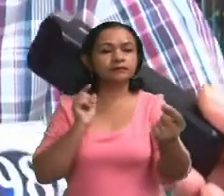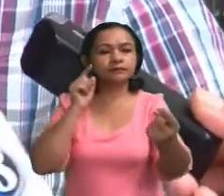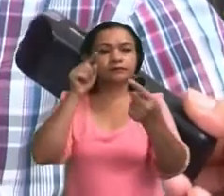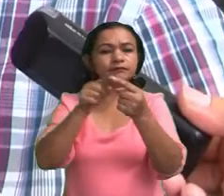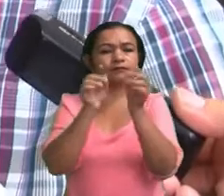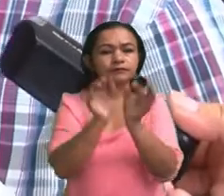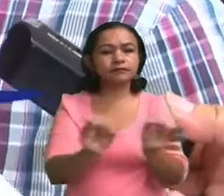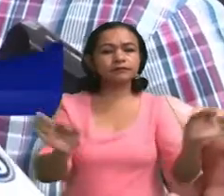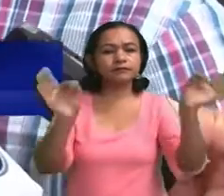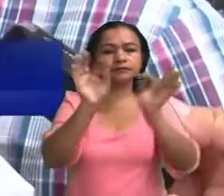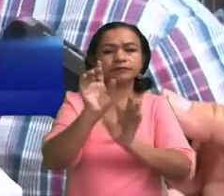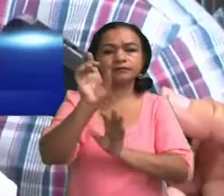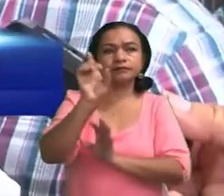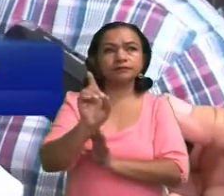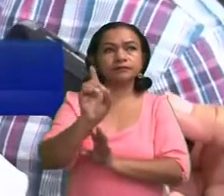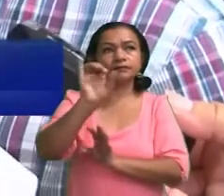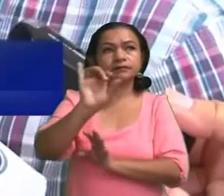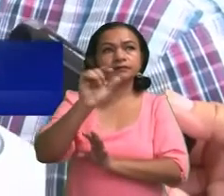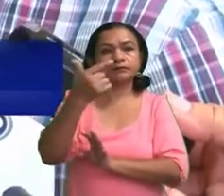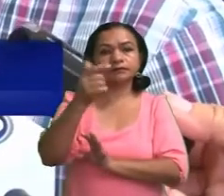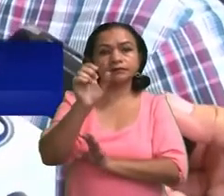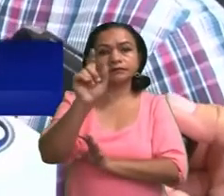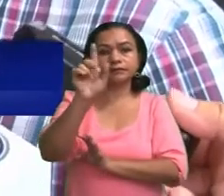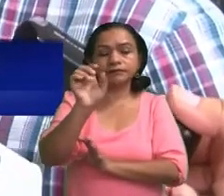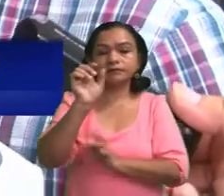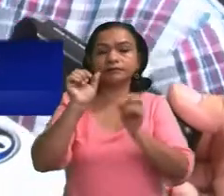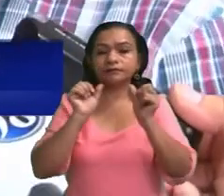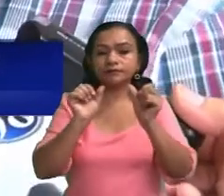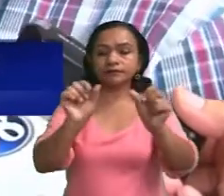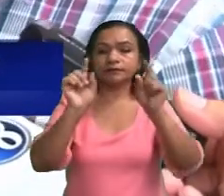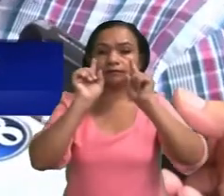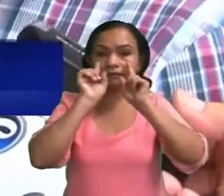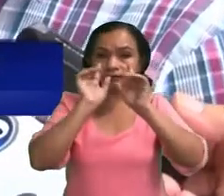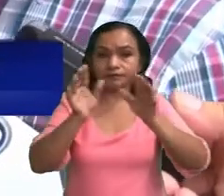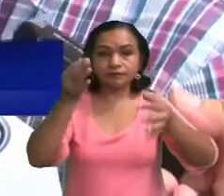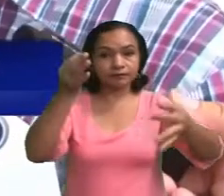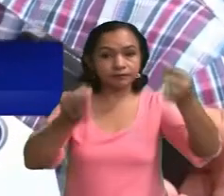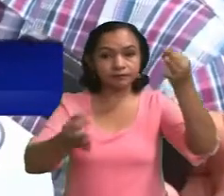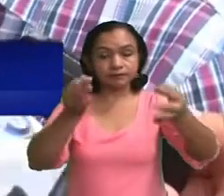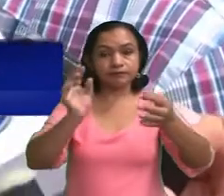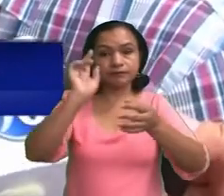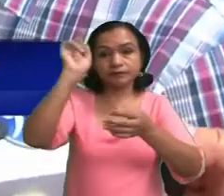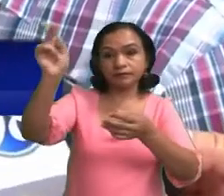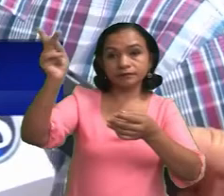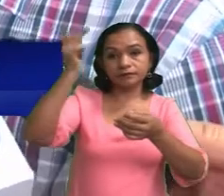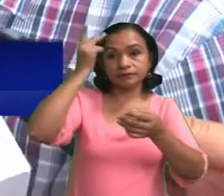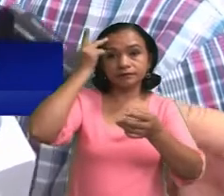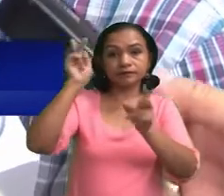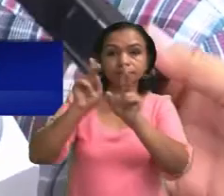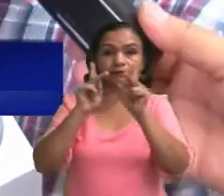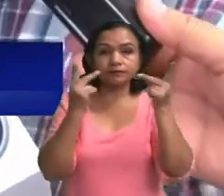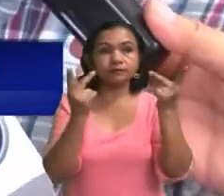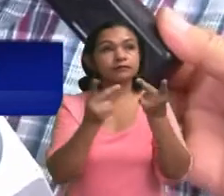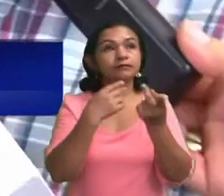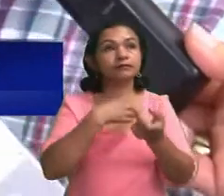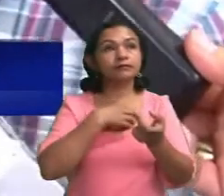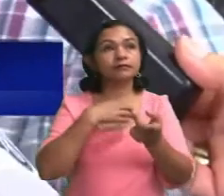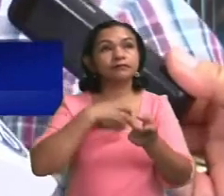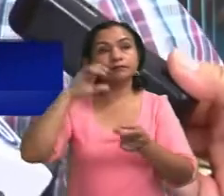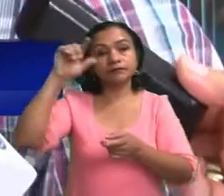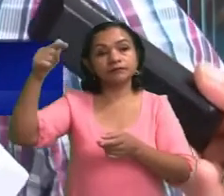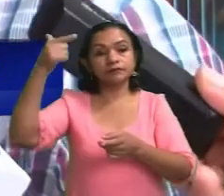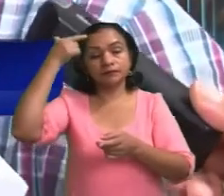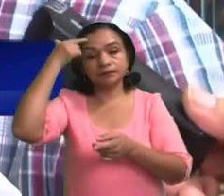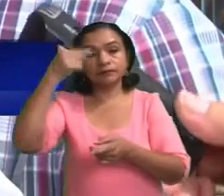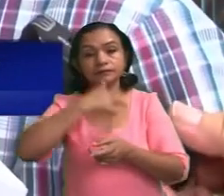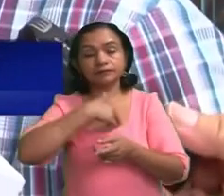fundamental del digesto? Seguir avanzando en seguridad jurídica, porque muchas políticas públicas de nuestro gobierno se han